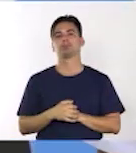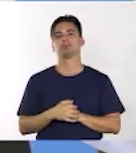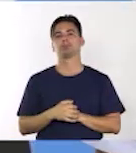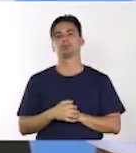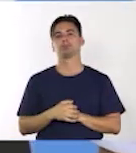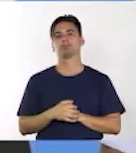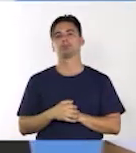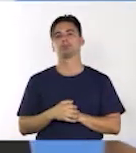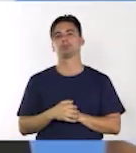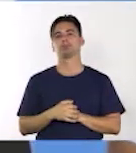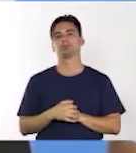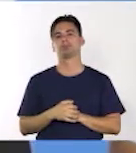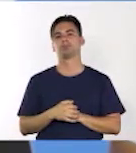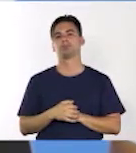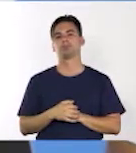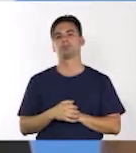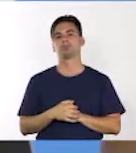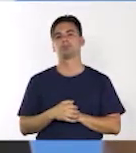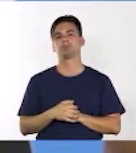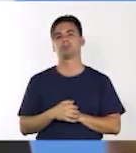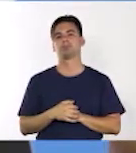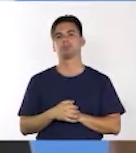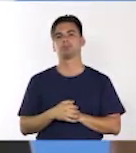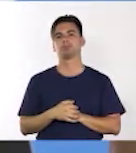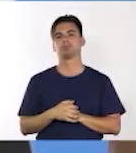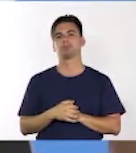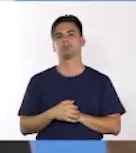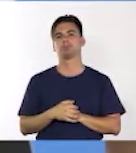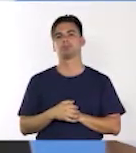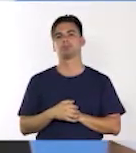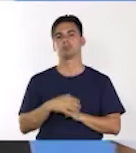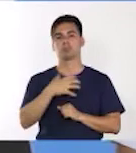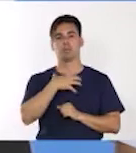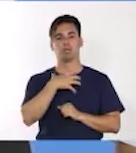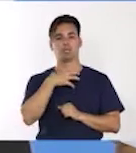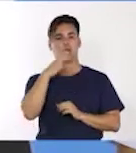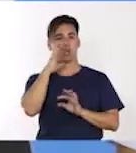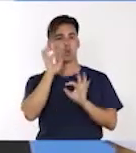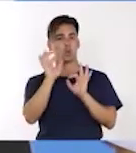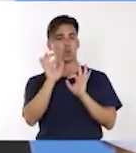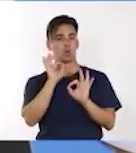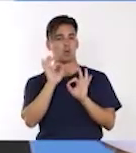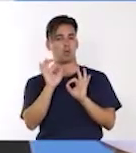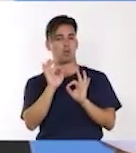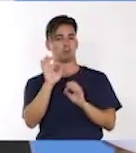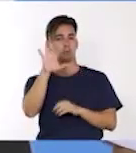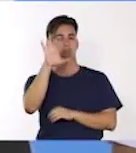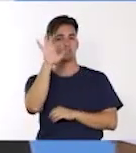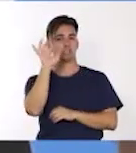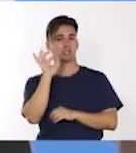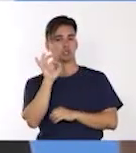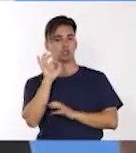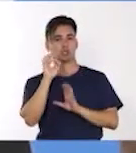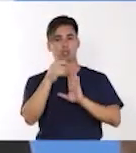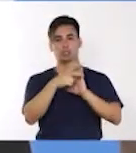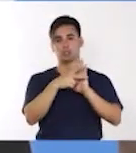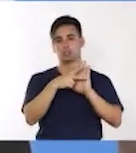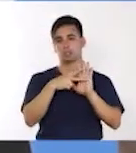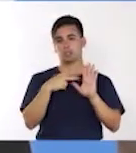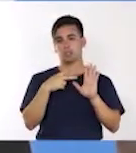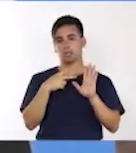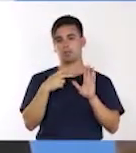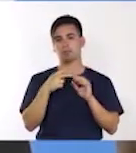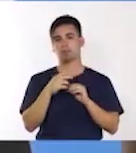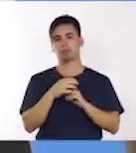Es decir, hay que tener mucho cuidado a la hora de seleccionar un tema que no sea,